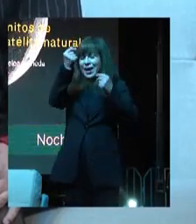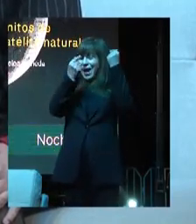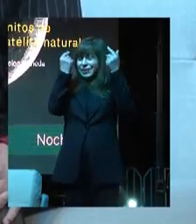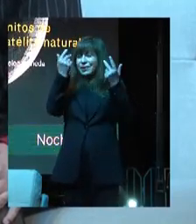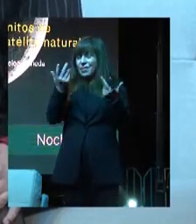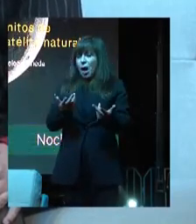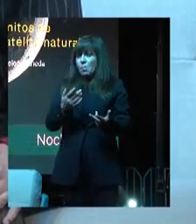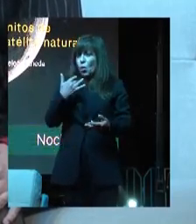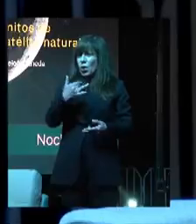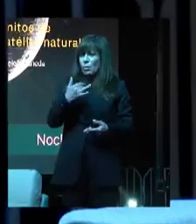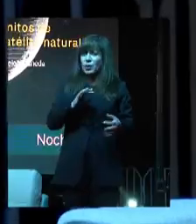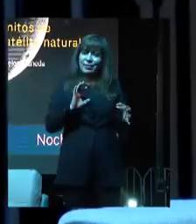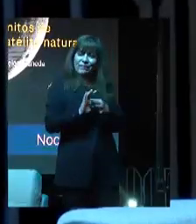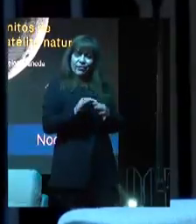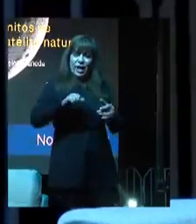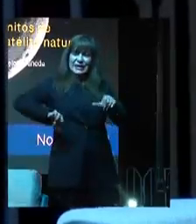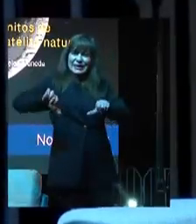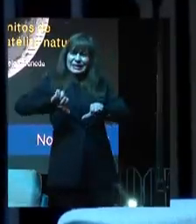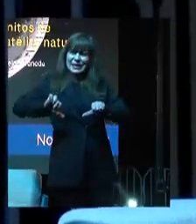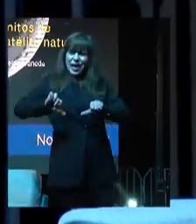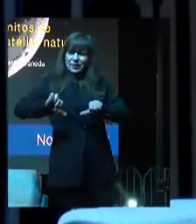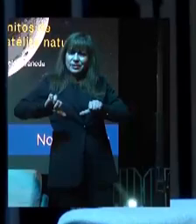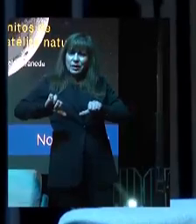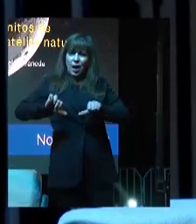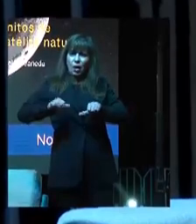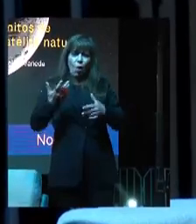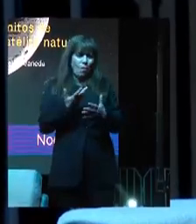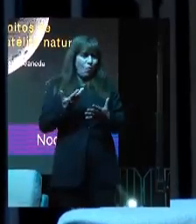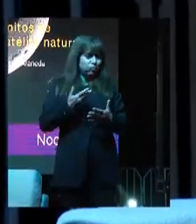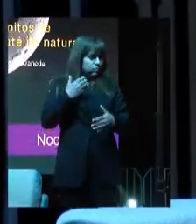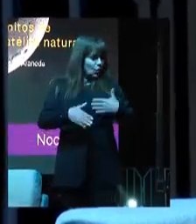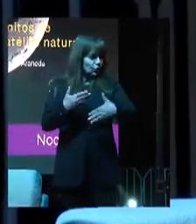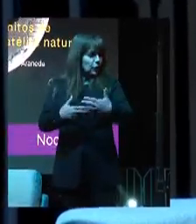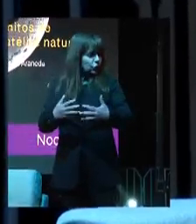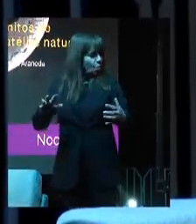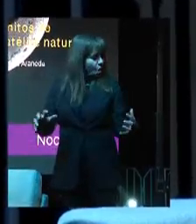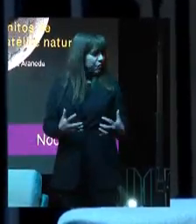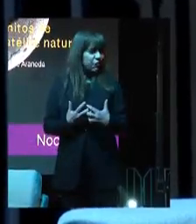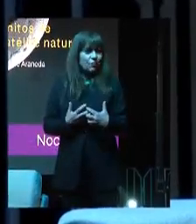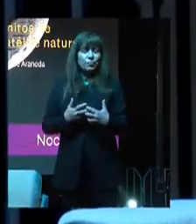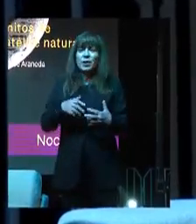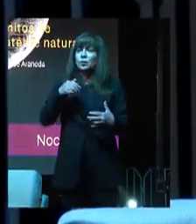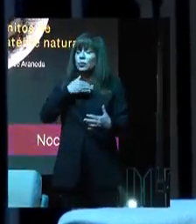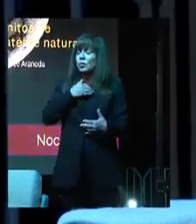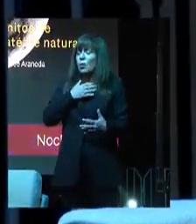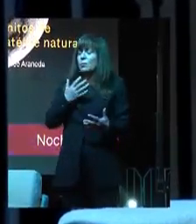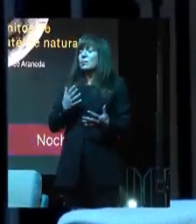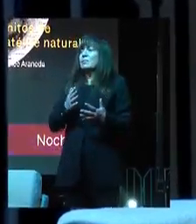por último, algo que lo repito siempre, y permíteme que te lo repita. Yo me tomo